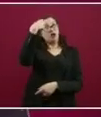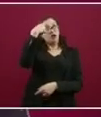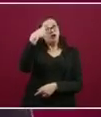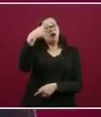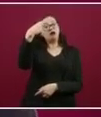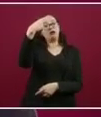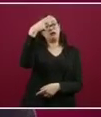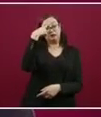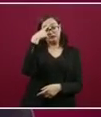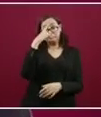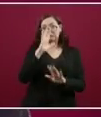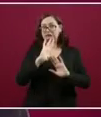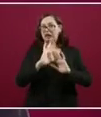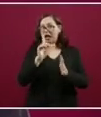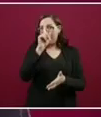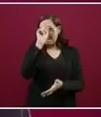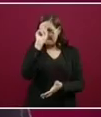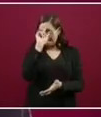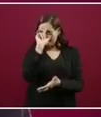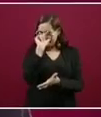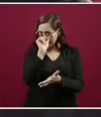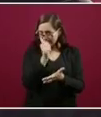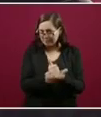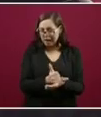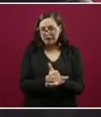Es un asunto mental.